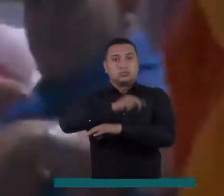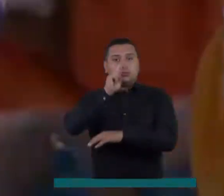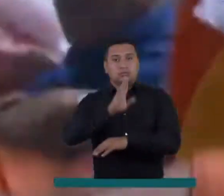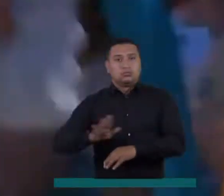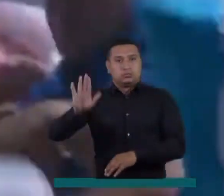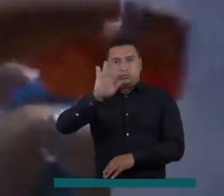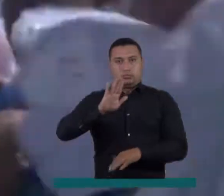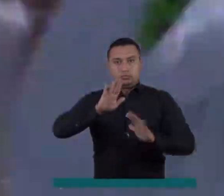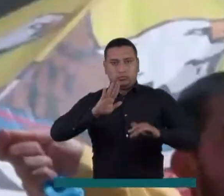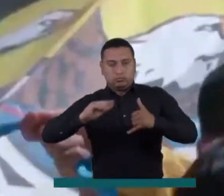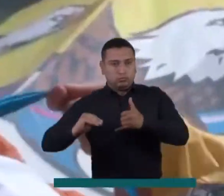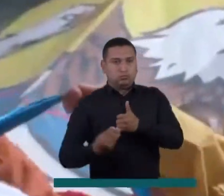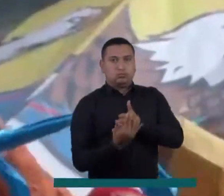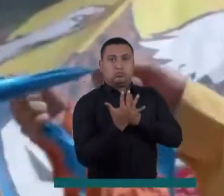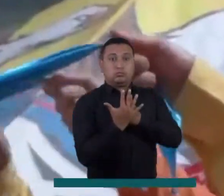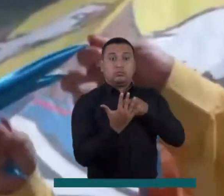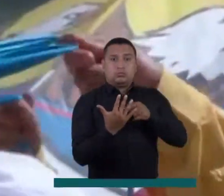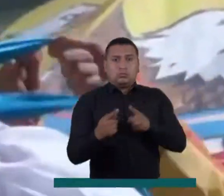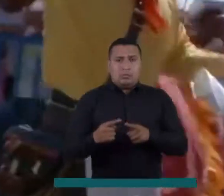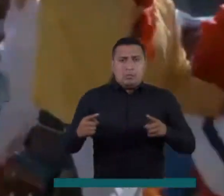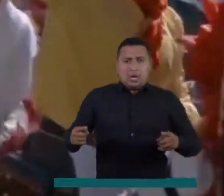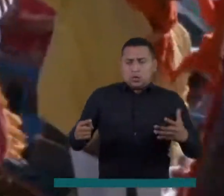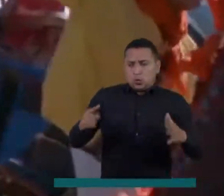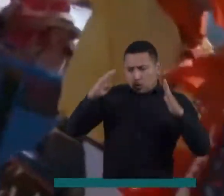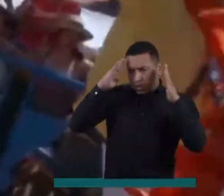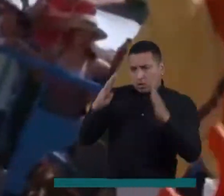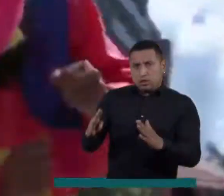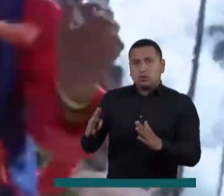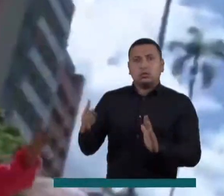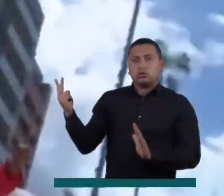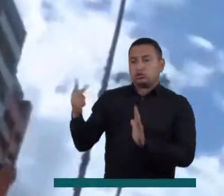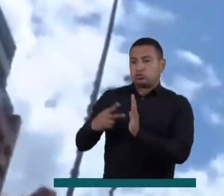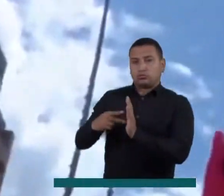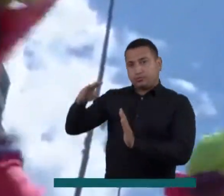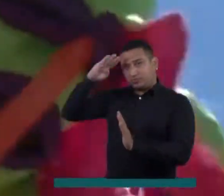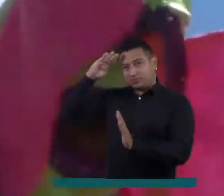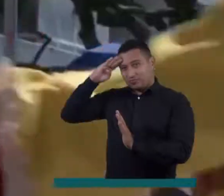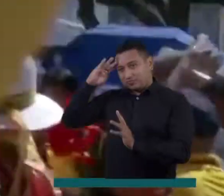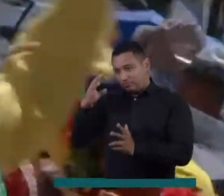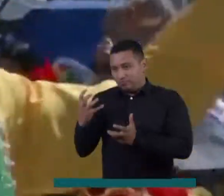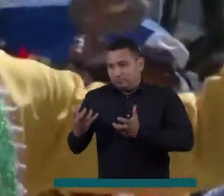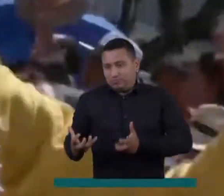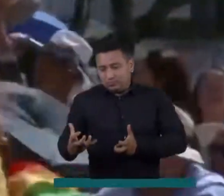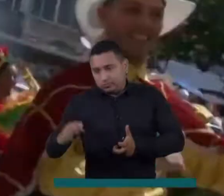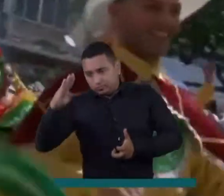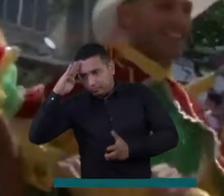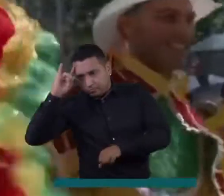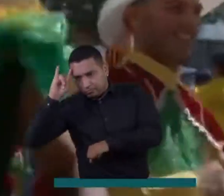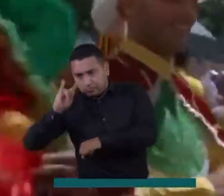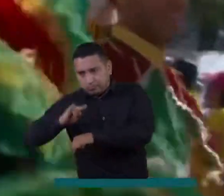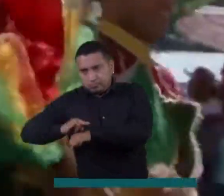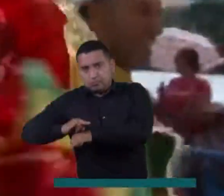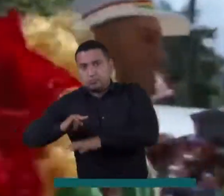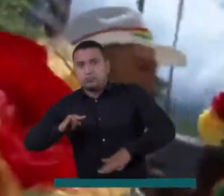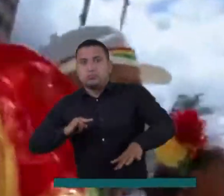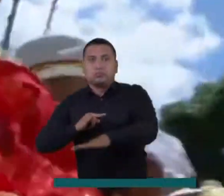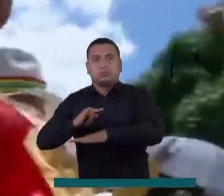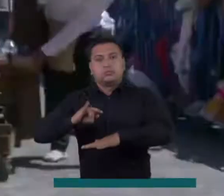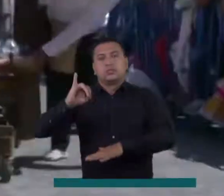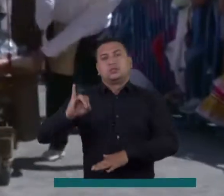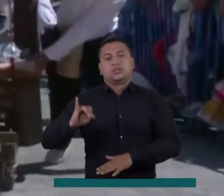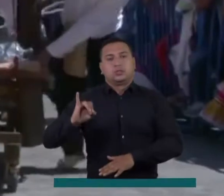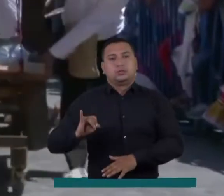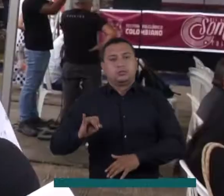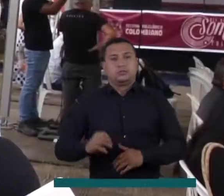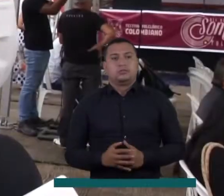Desfile Nacional del Folclor, que contará con un extenso operativo en el que participarán más de 2.000 uniformados de la Policía Metropolitana